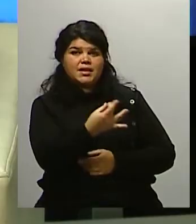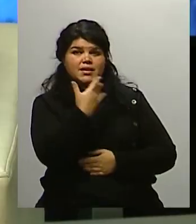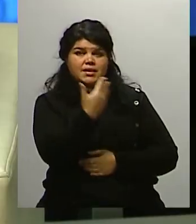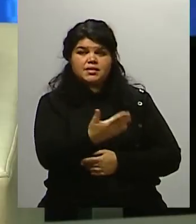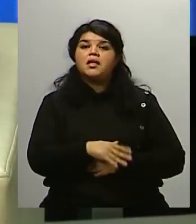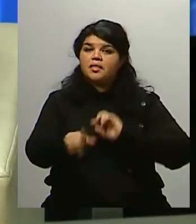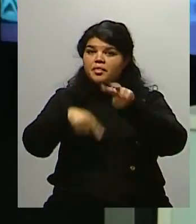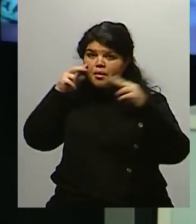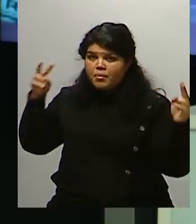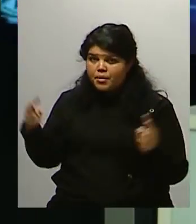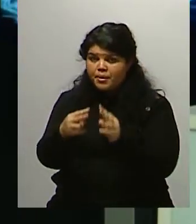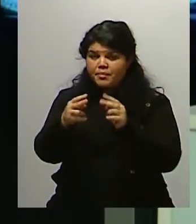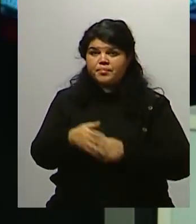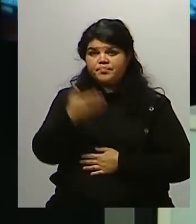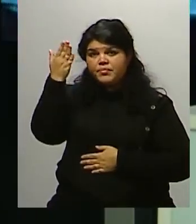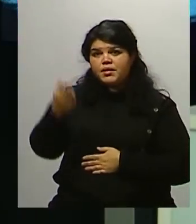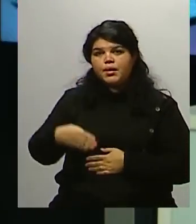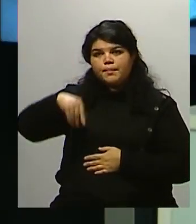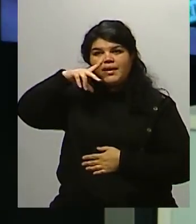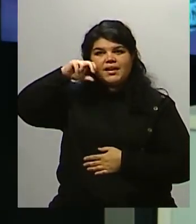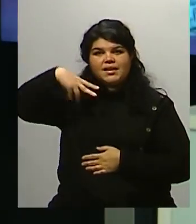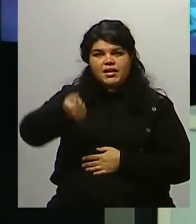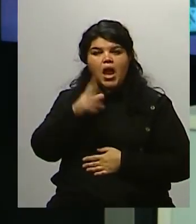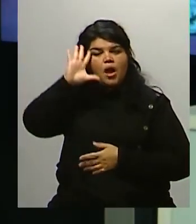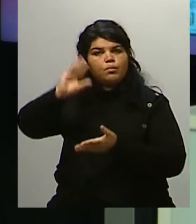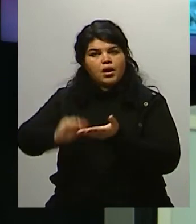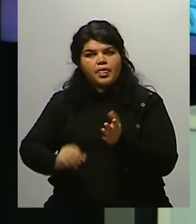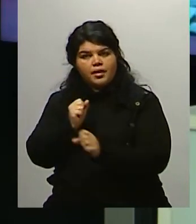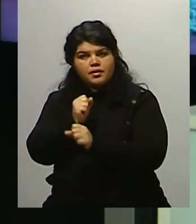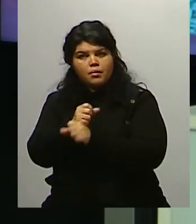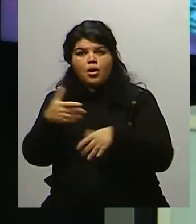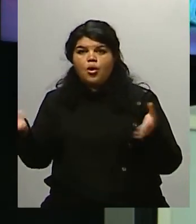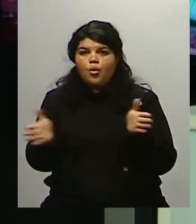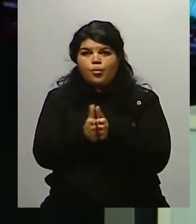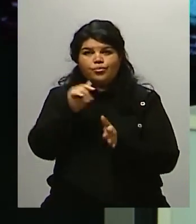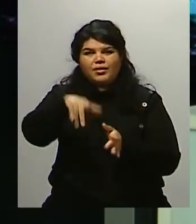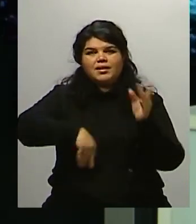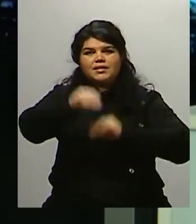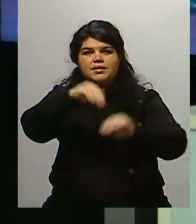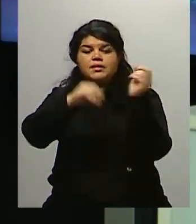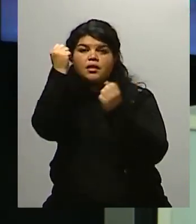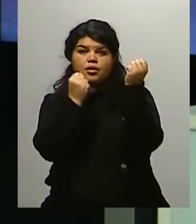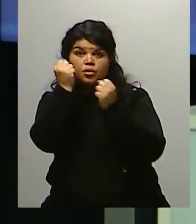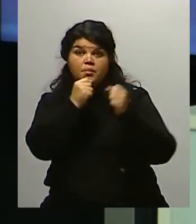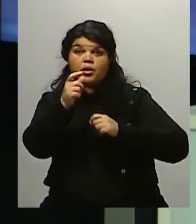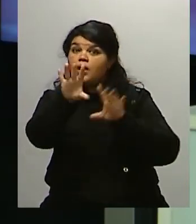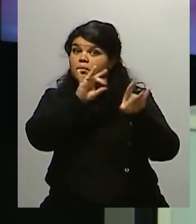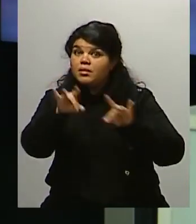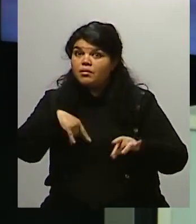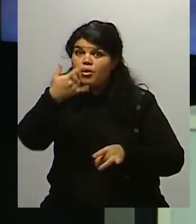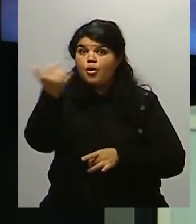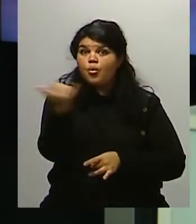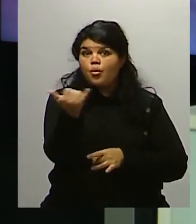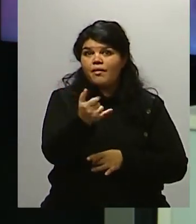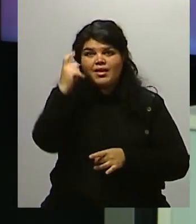Hasta cualquier momento. Así pasaba Melina Moyano, abogada laboralista, con nosotros aquí en Chat Económico. La invitación es para el próximo jueves, como siempre, a las 10